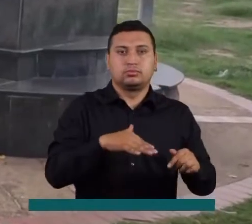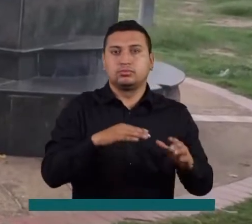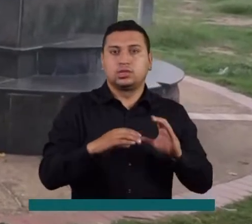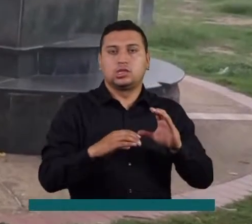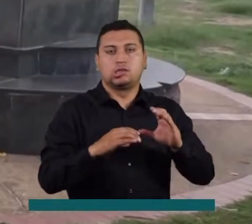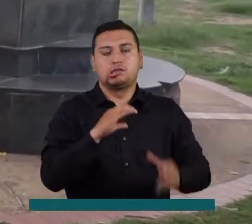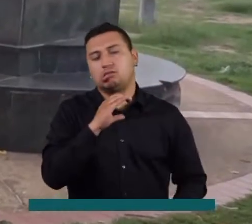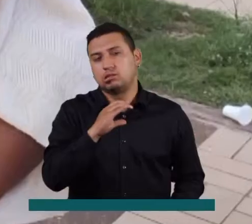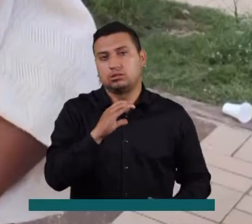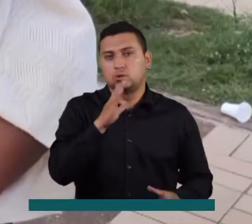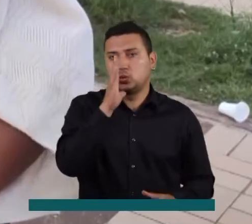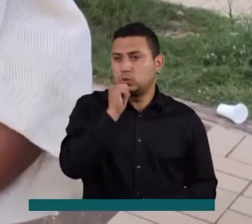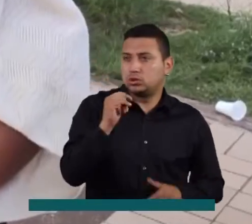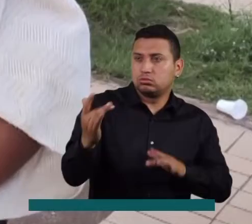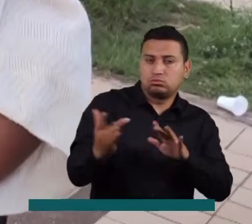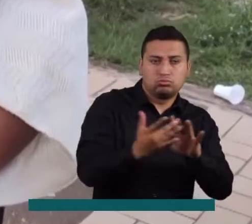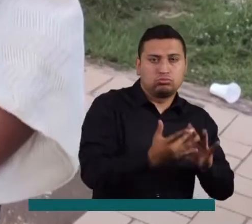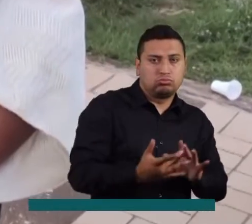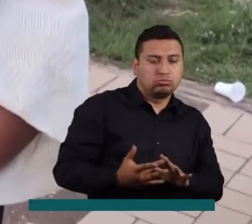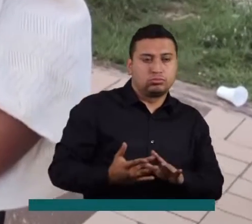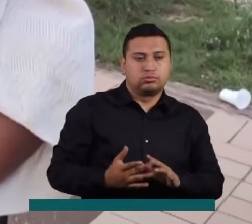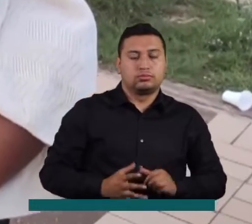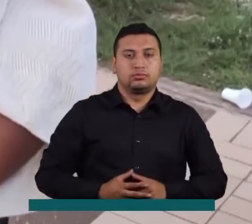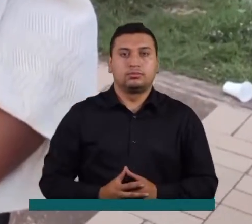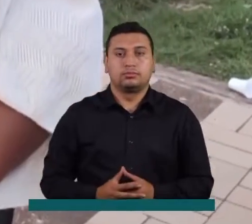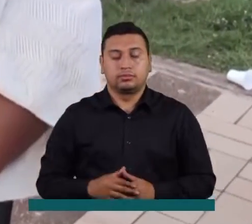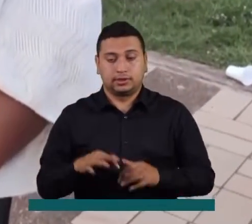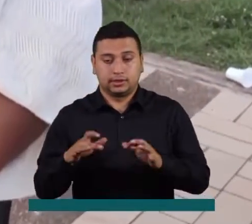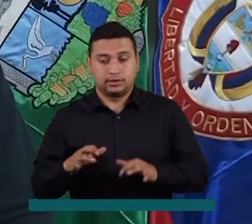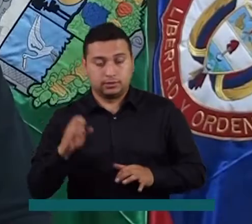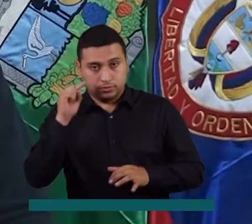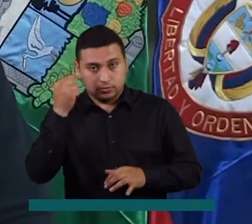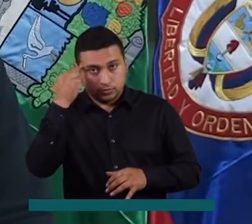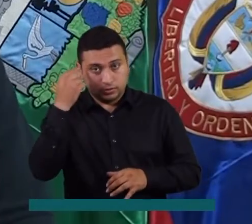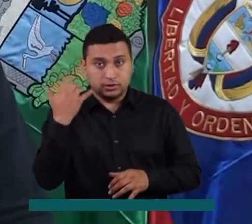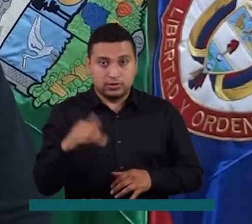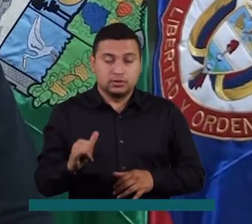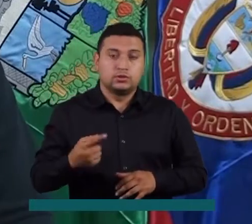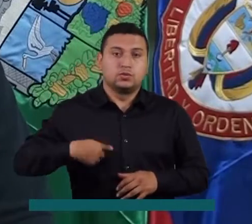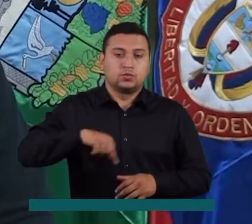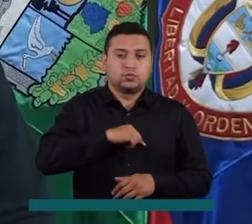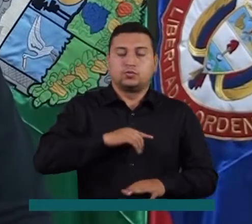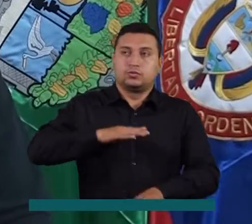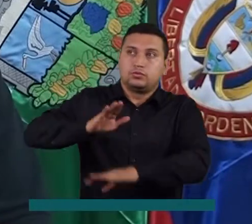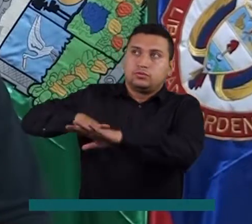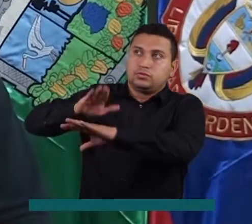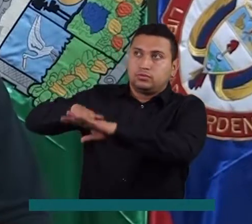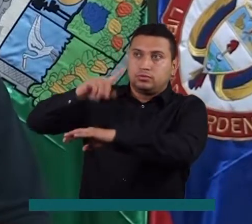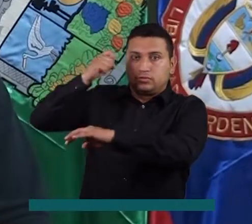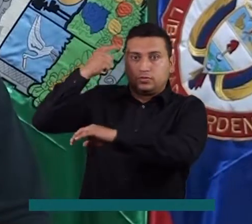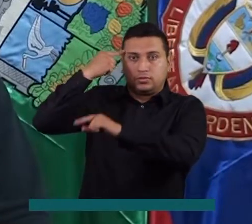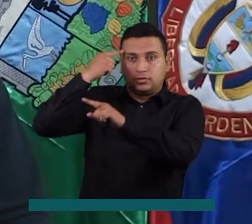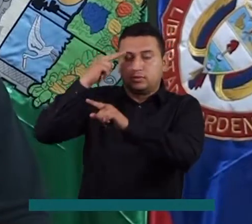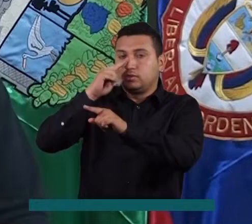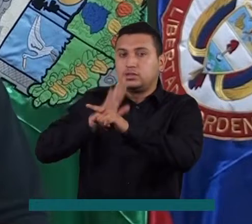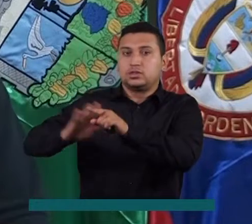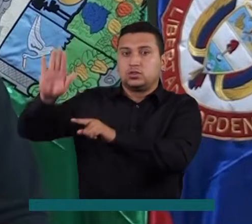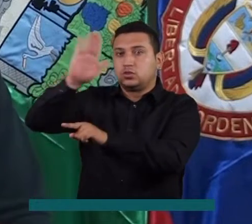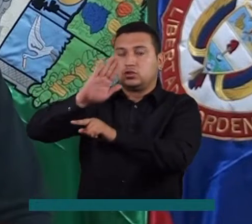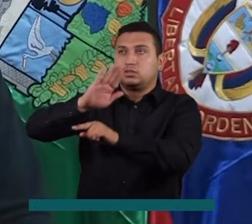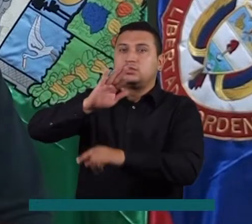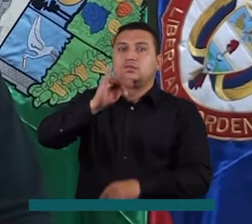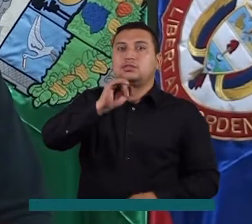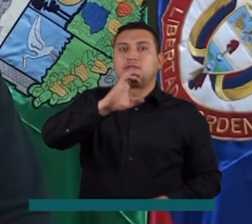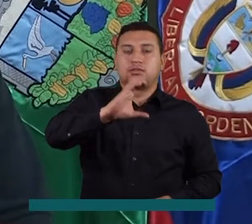ven afectados, dejando incomunicados a residentes y comerciantes. Bueno, nosotros desde la Secretaría de Gobierno hicimos un llamado al Gobierno